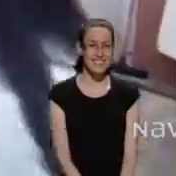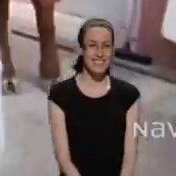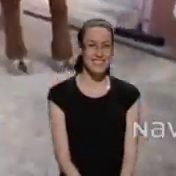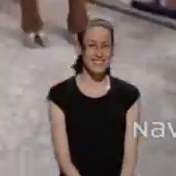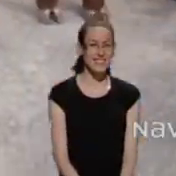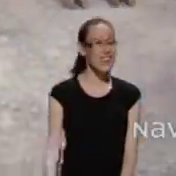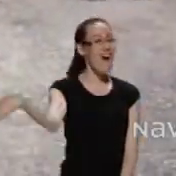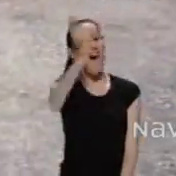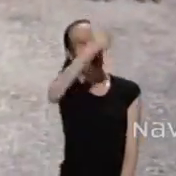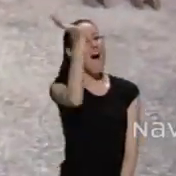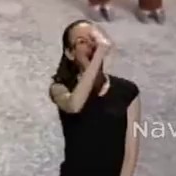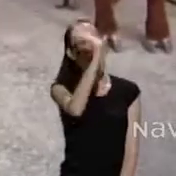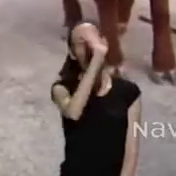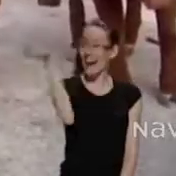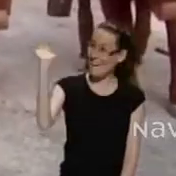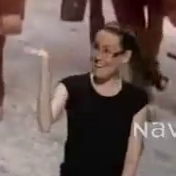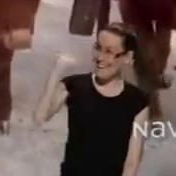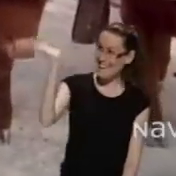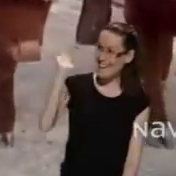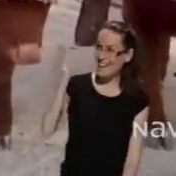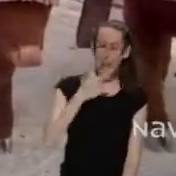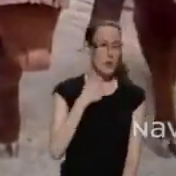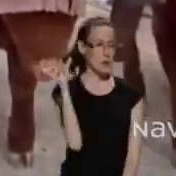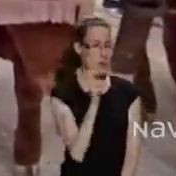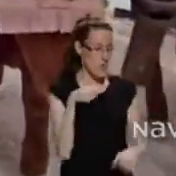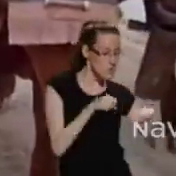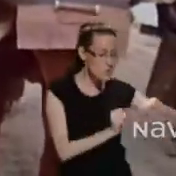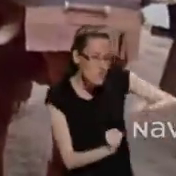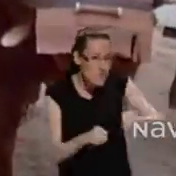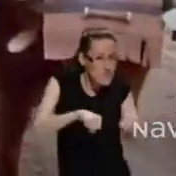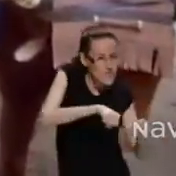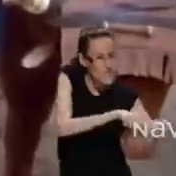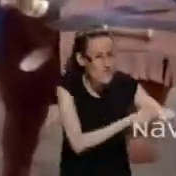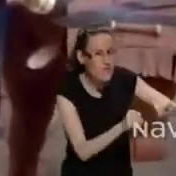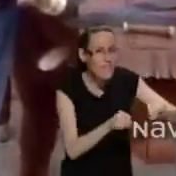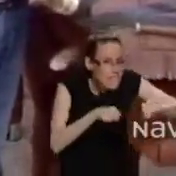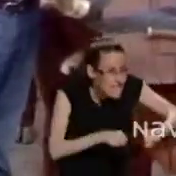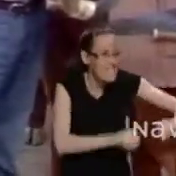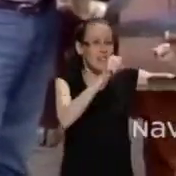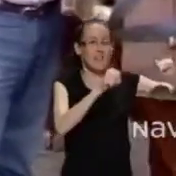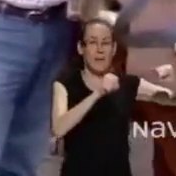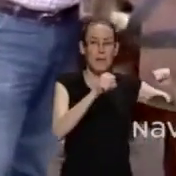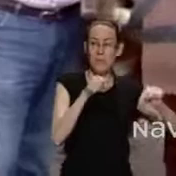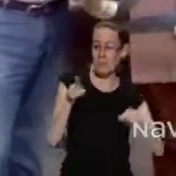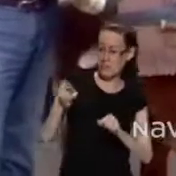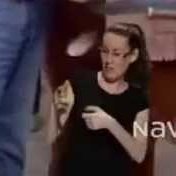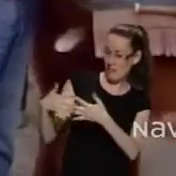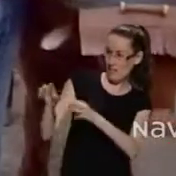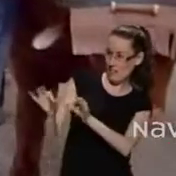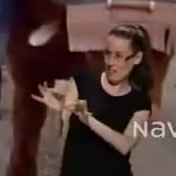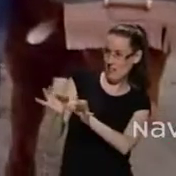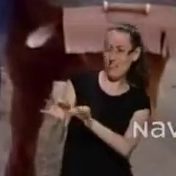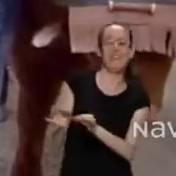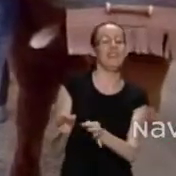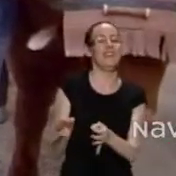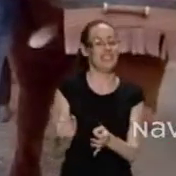Hola Ángel. Hola, hola. Yo que vengo aquí con el torico que iba a pillarte y me recibes con esto. Recibo con estos